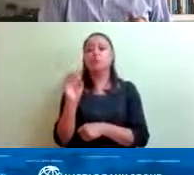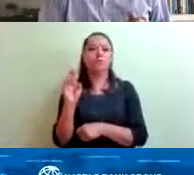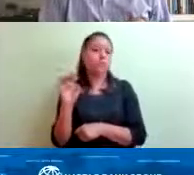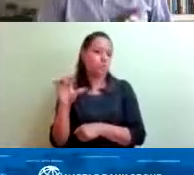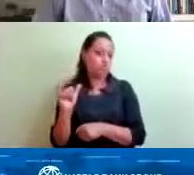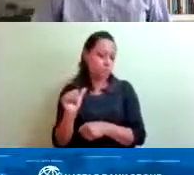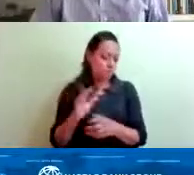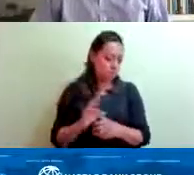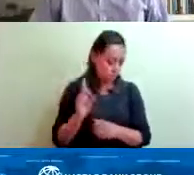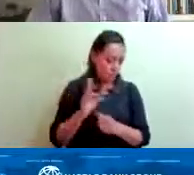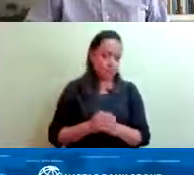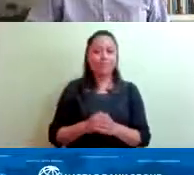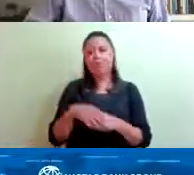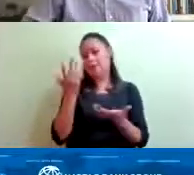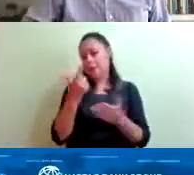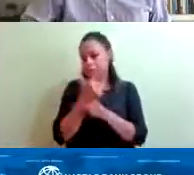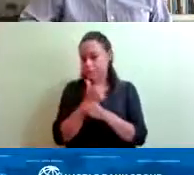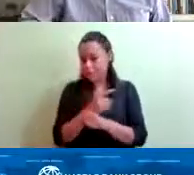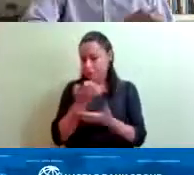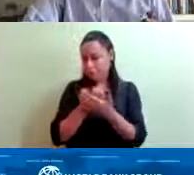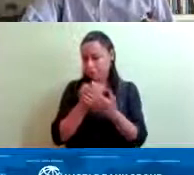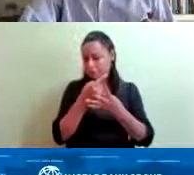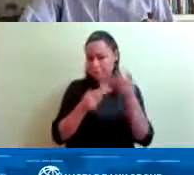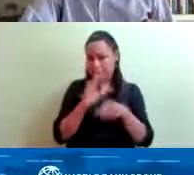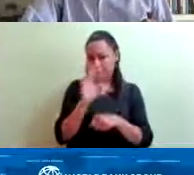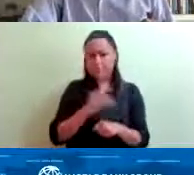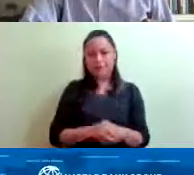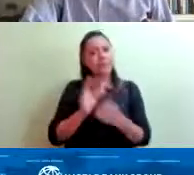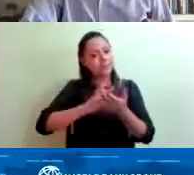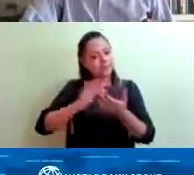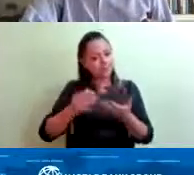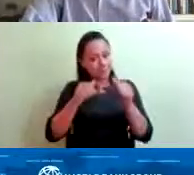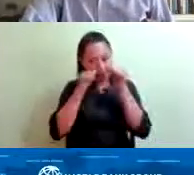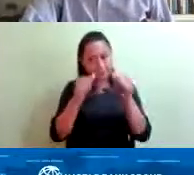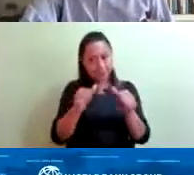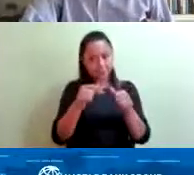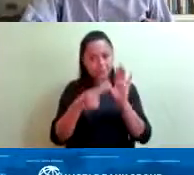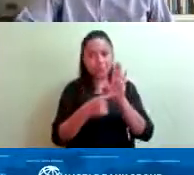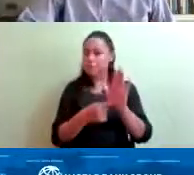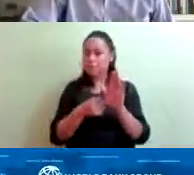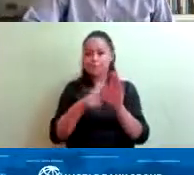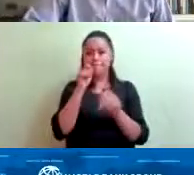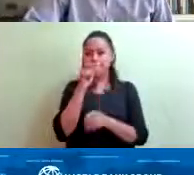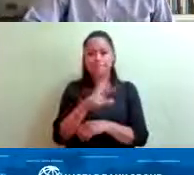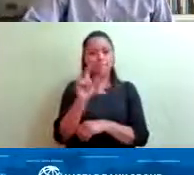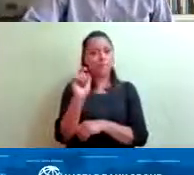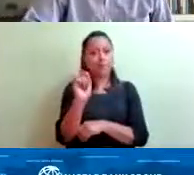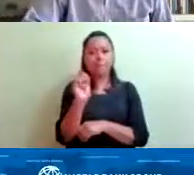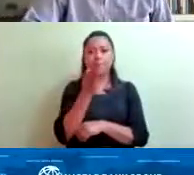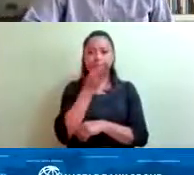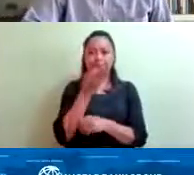una licenciatura en Economía. Gracias, muy atentos a la presentación. También 20 minutos y adelante, por favor.